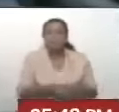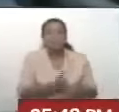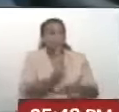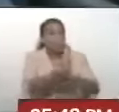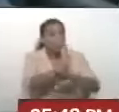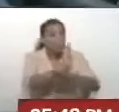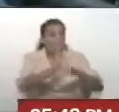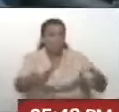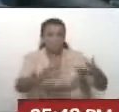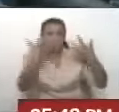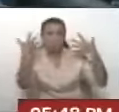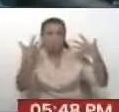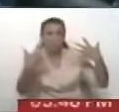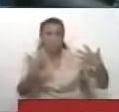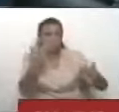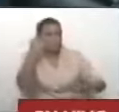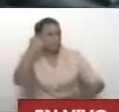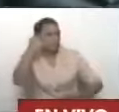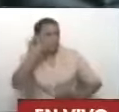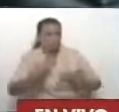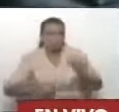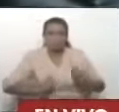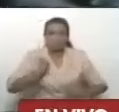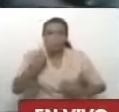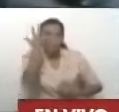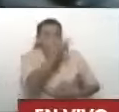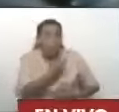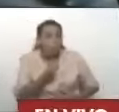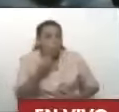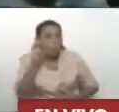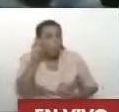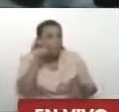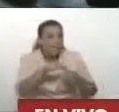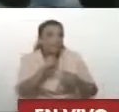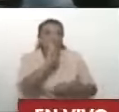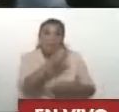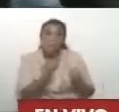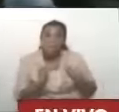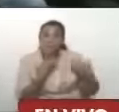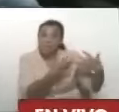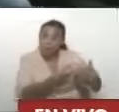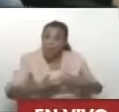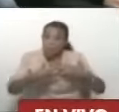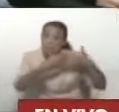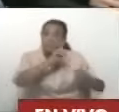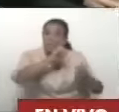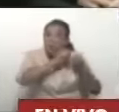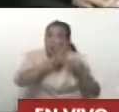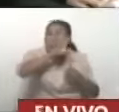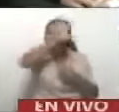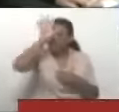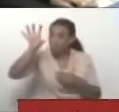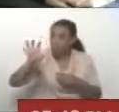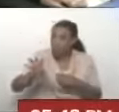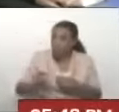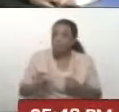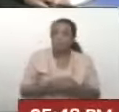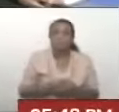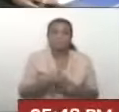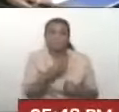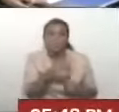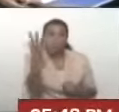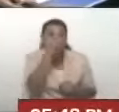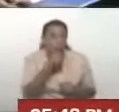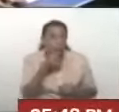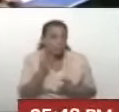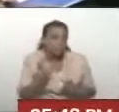una ola de depresión e inseguridad entre los jóvenes, en este caso estadounidenses, pero puede estar sucediendo también dirigido contra jóvenes